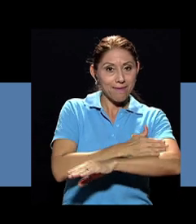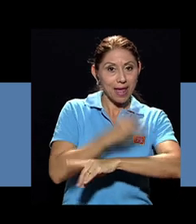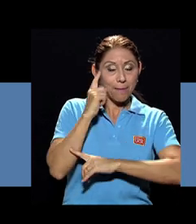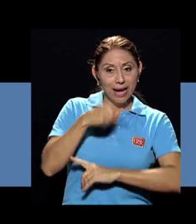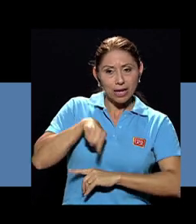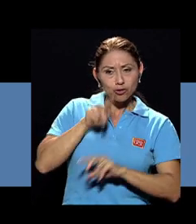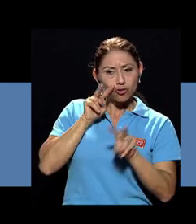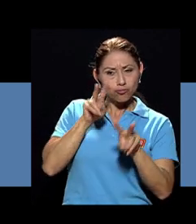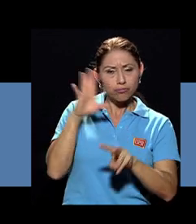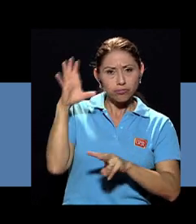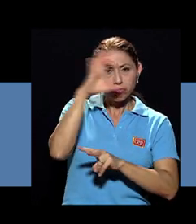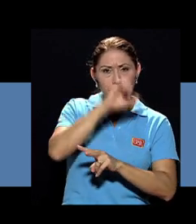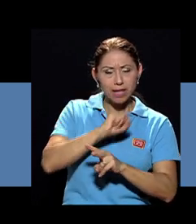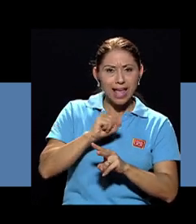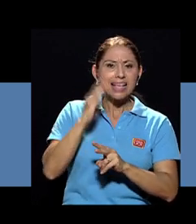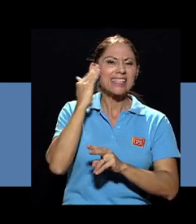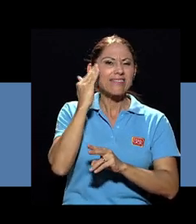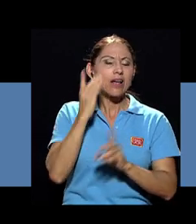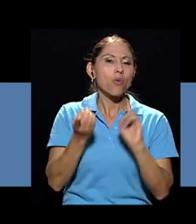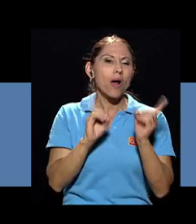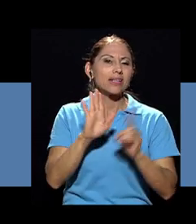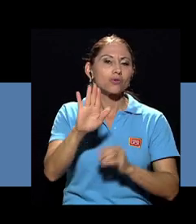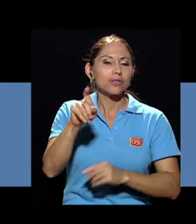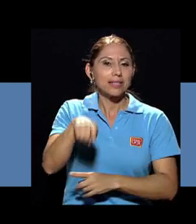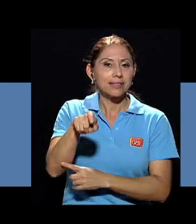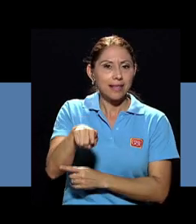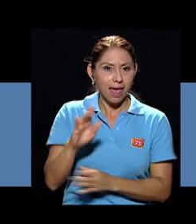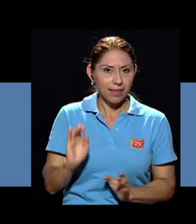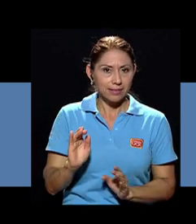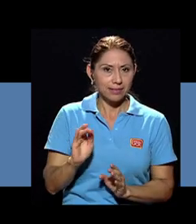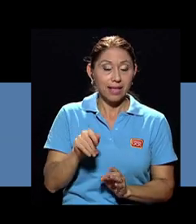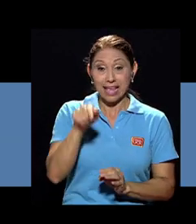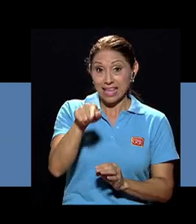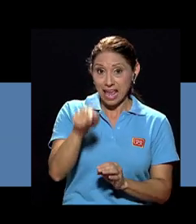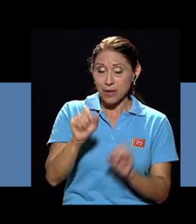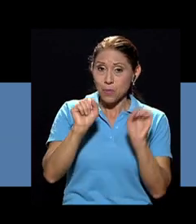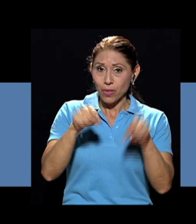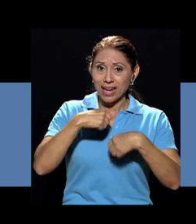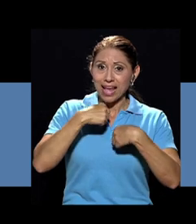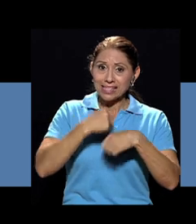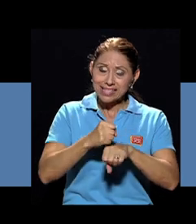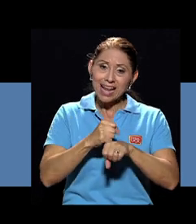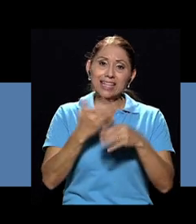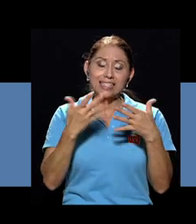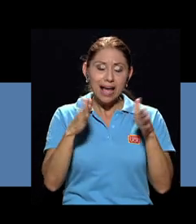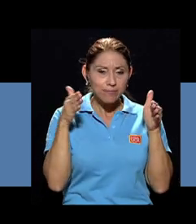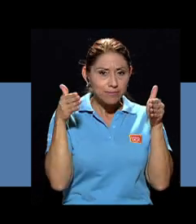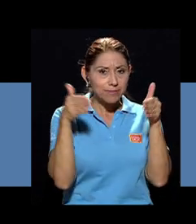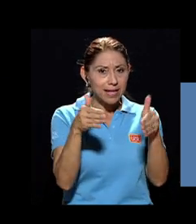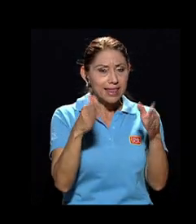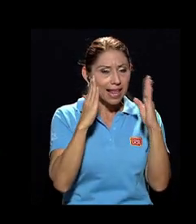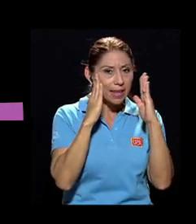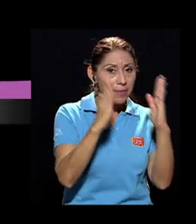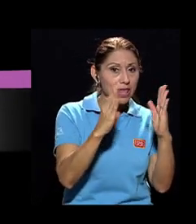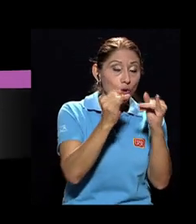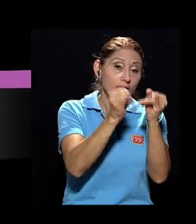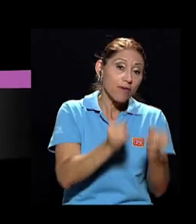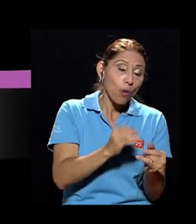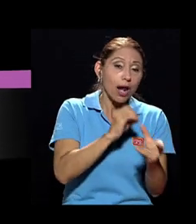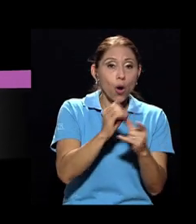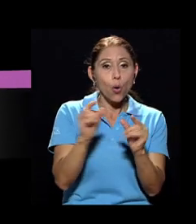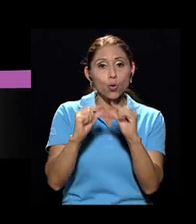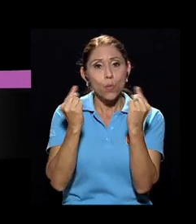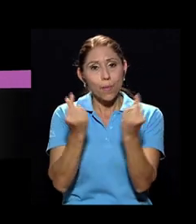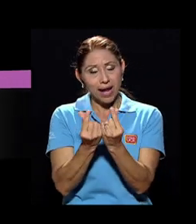para nosotros poder identificar cuáles son sus necesidades, ¿verdad?, y desde ahí poder hacerle referencia al tratamiento, ya sea individual o de esta